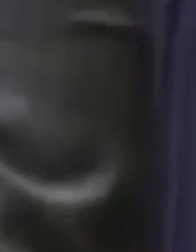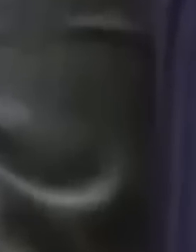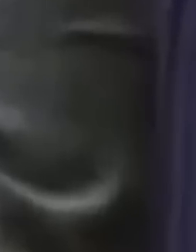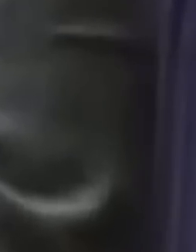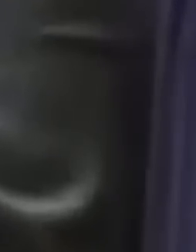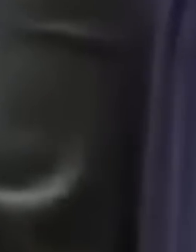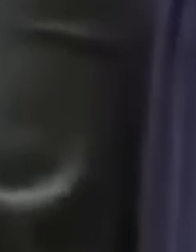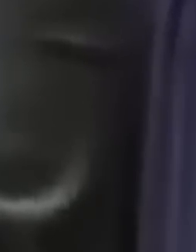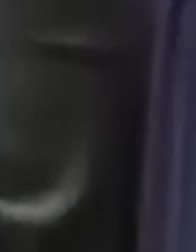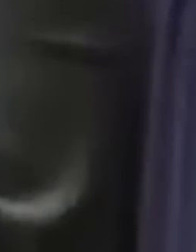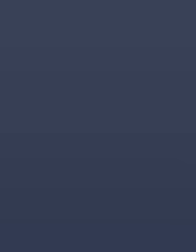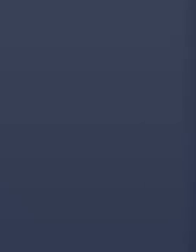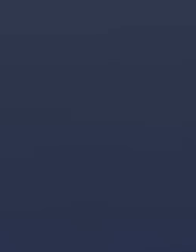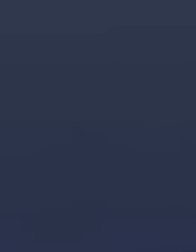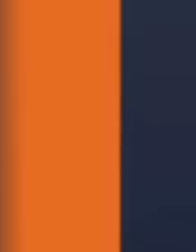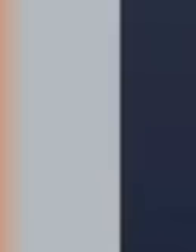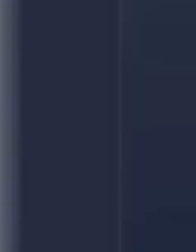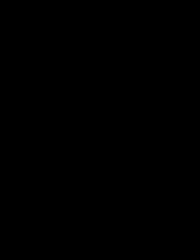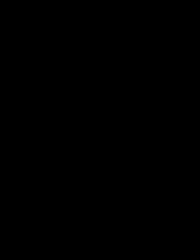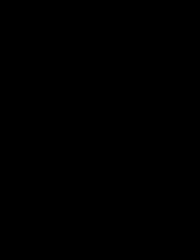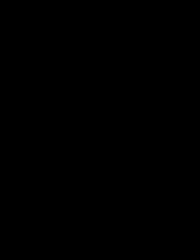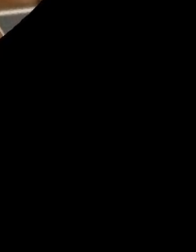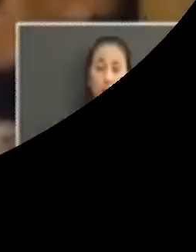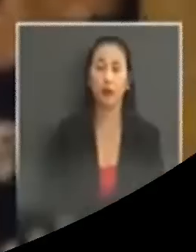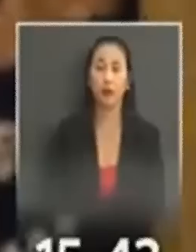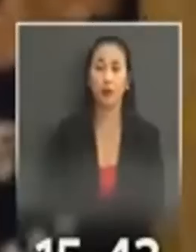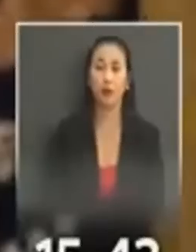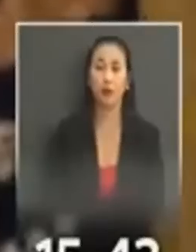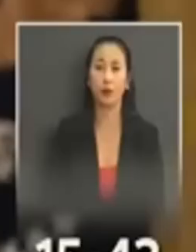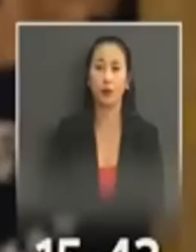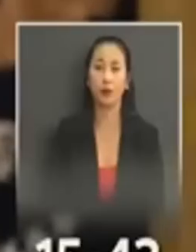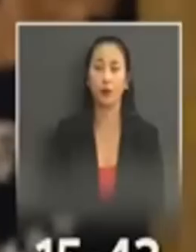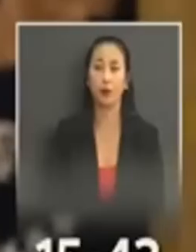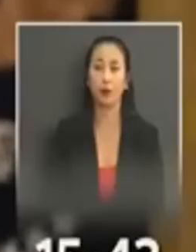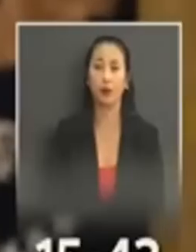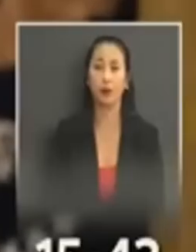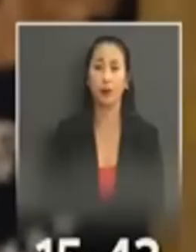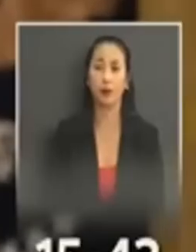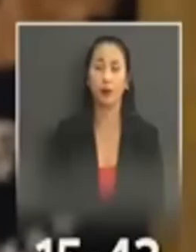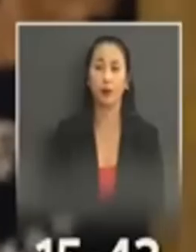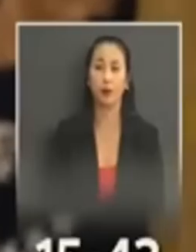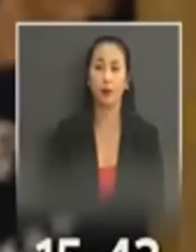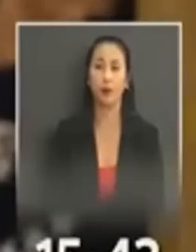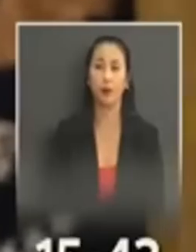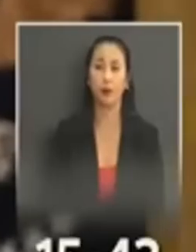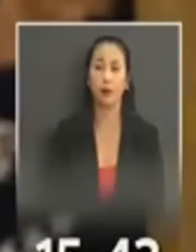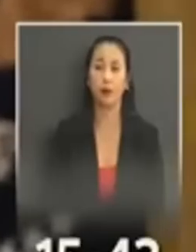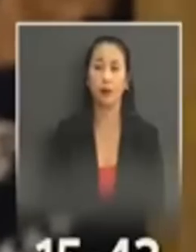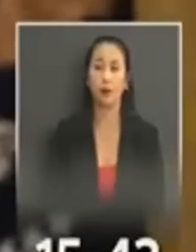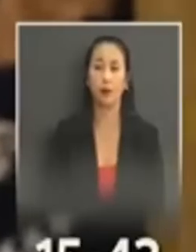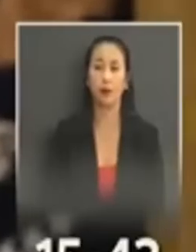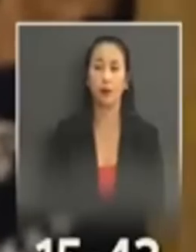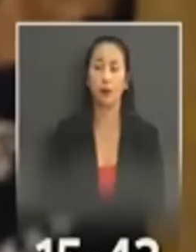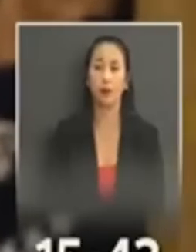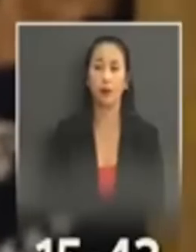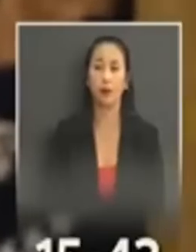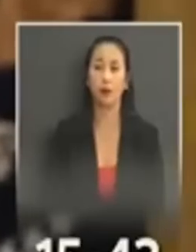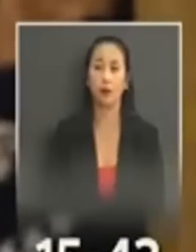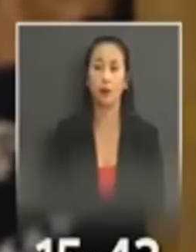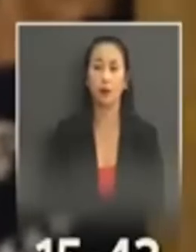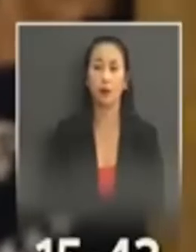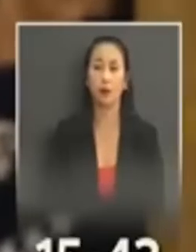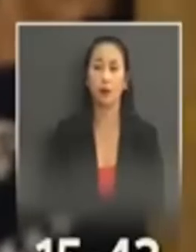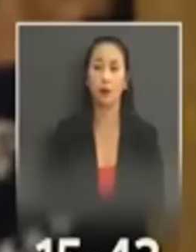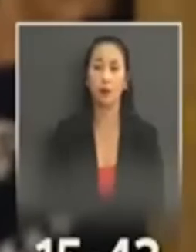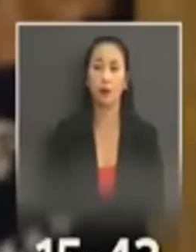habrá culpa esa el presidente estadounidense de Joe biden ya varios países quienes están tratando de arreglar un golpe de estado en nuestro país y no lo vamos a